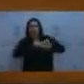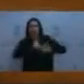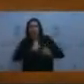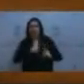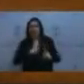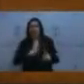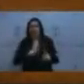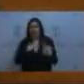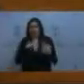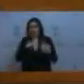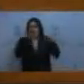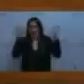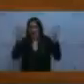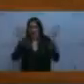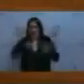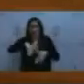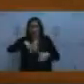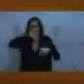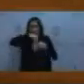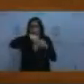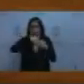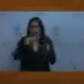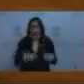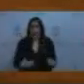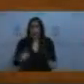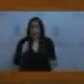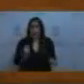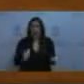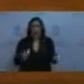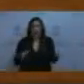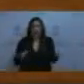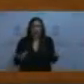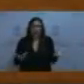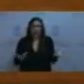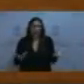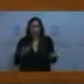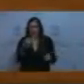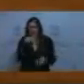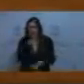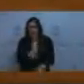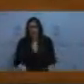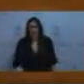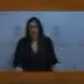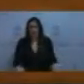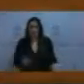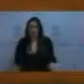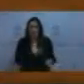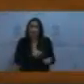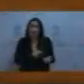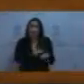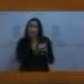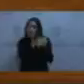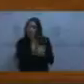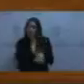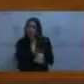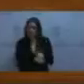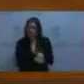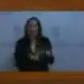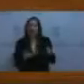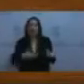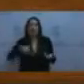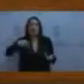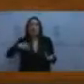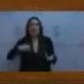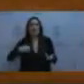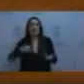cheques sin fondo, como los que se reparten por el tripartito, eso ya tal. Hay que cambiar eso. Lo que no puede ser es que un presidente de una